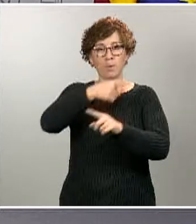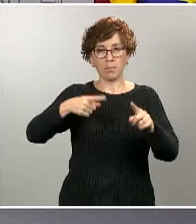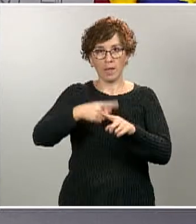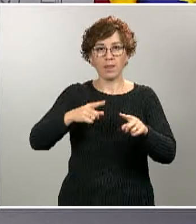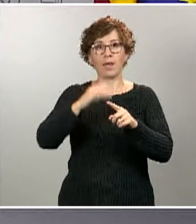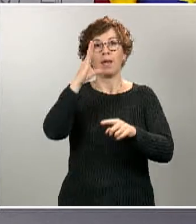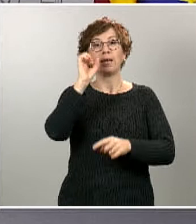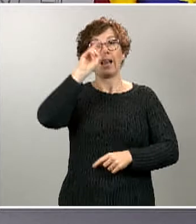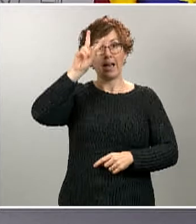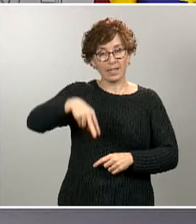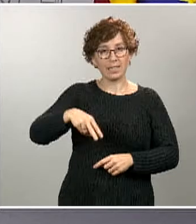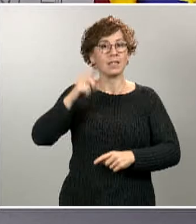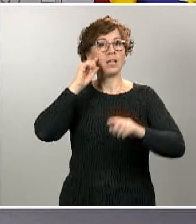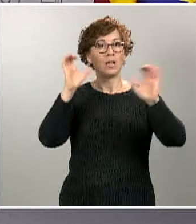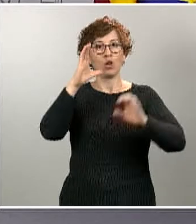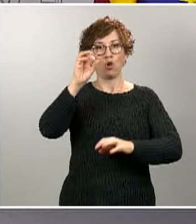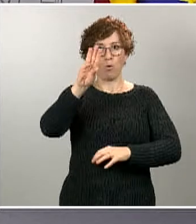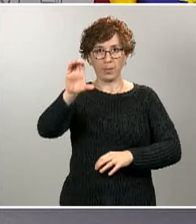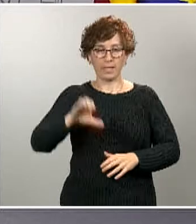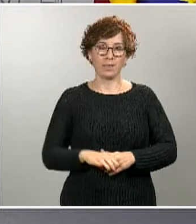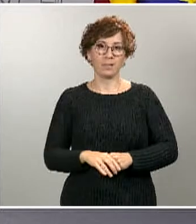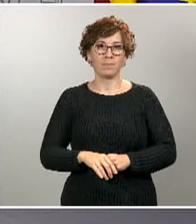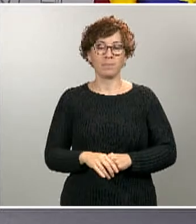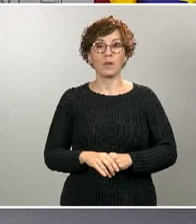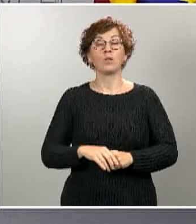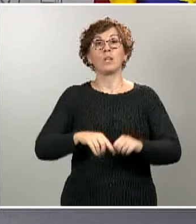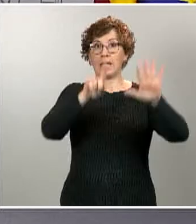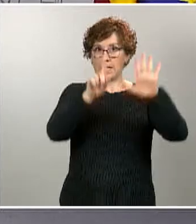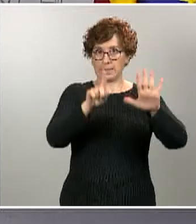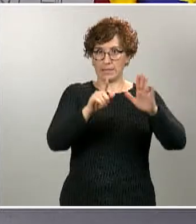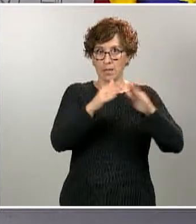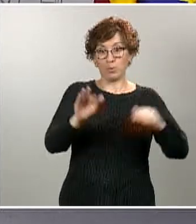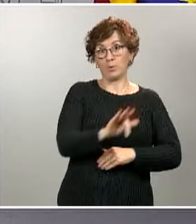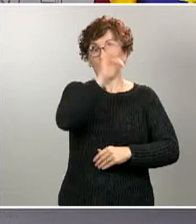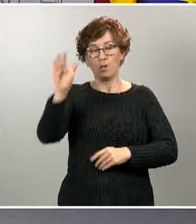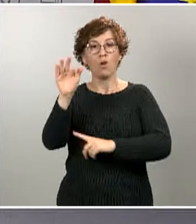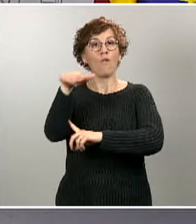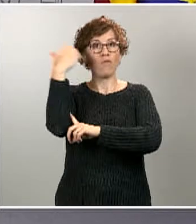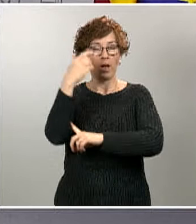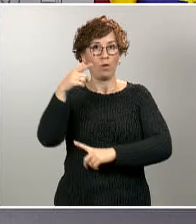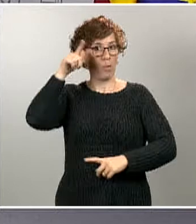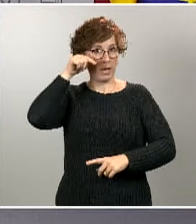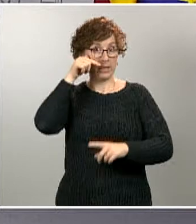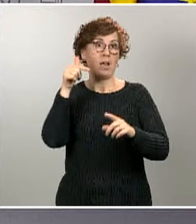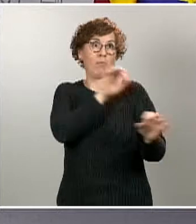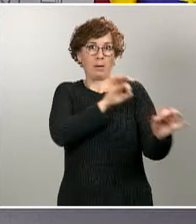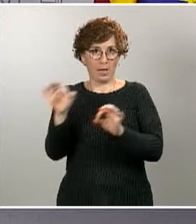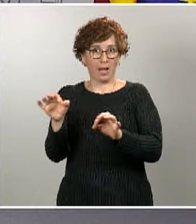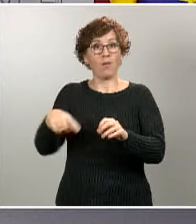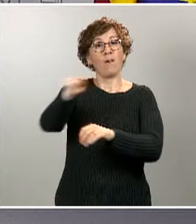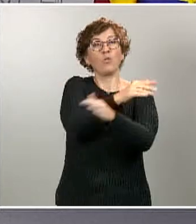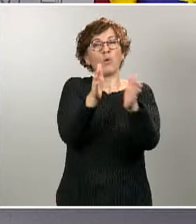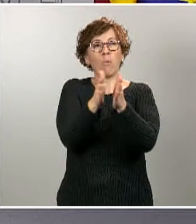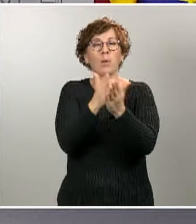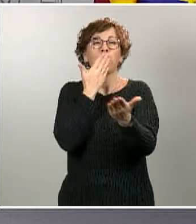cadena COPE. Comenzamos por La Sexta, luego irá El Faro de Melilla. Estén preparados. Les pedimos siempre a los compañeros que tengan abiertos